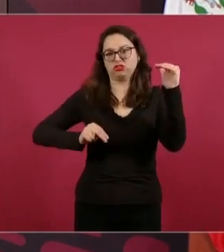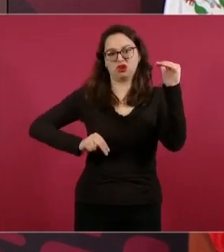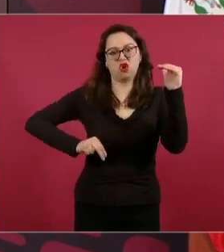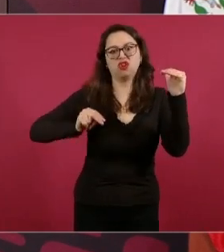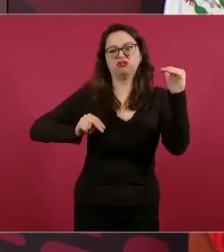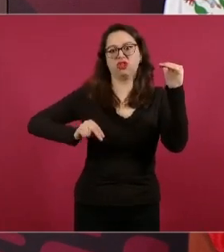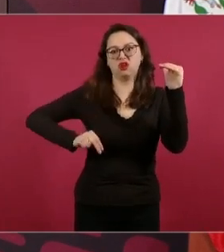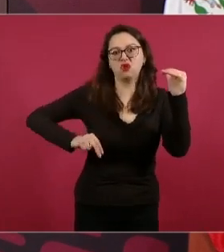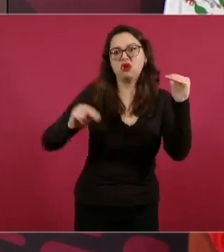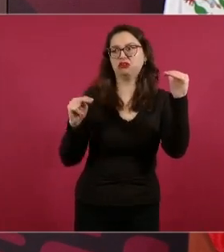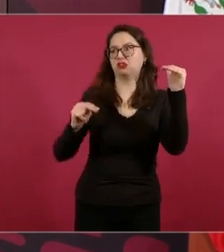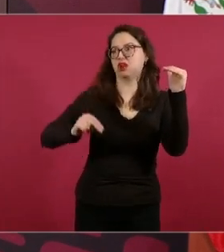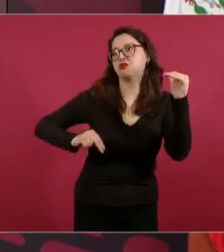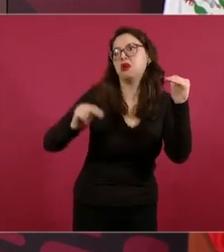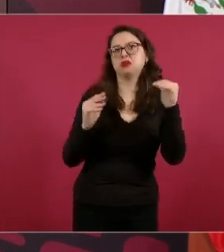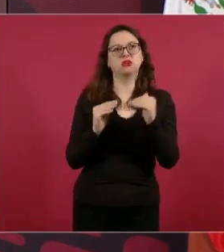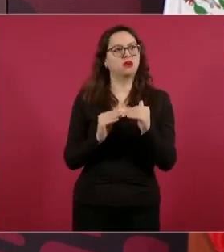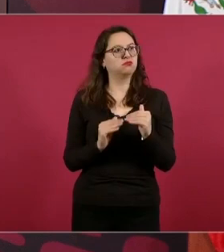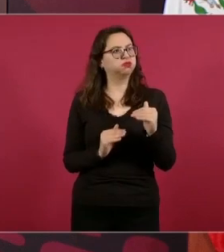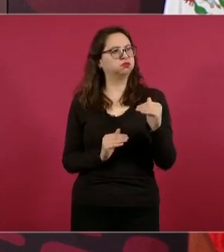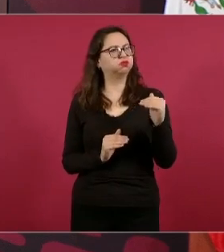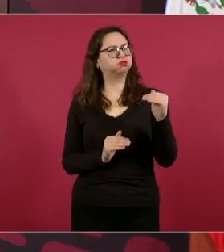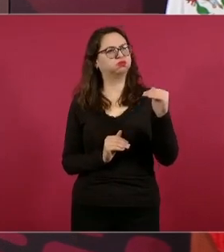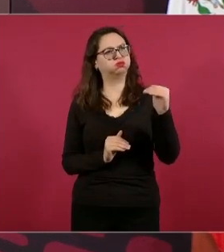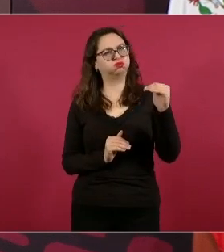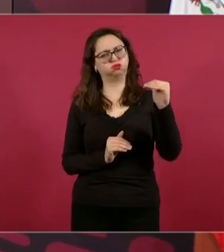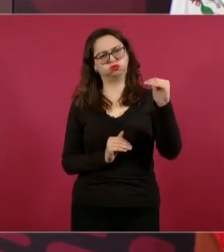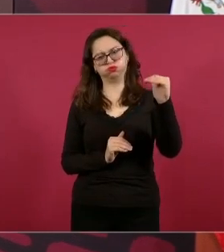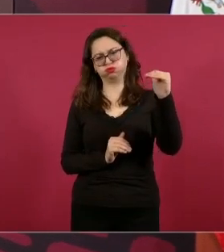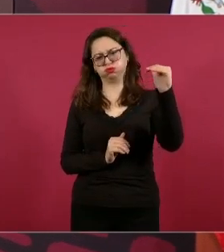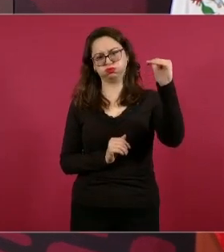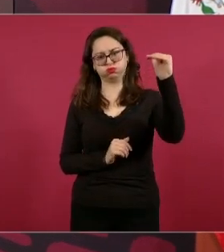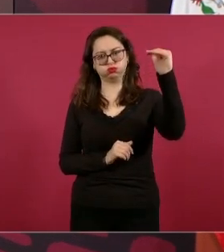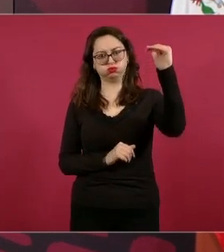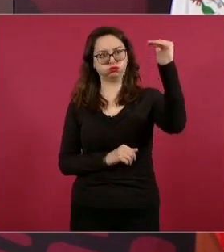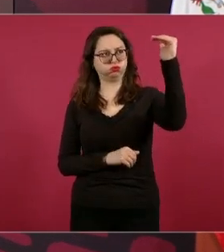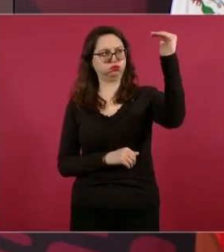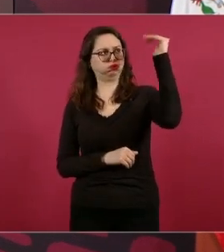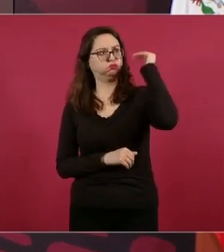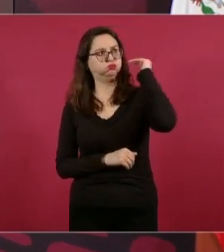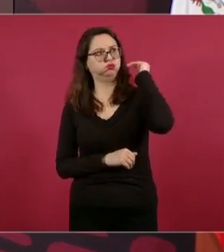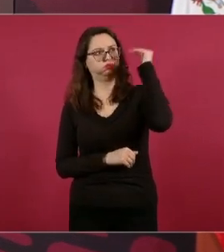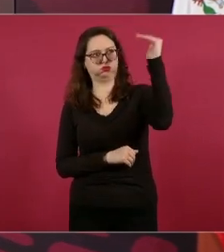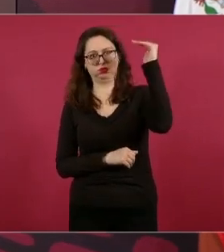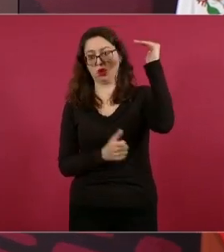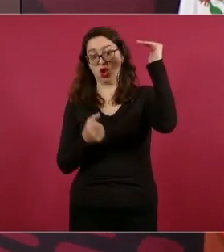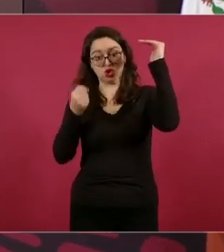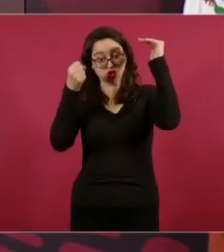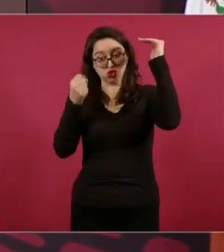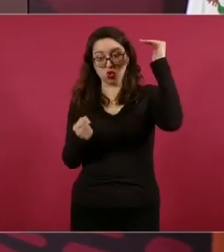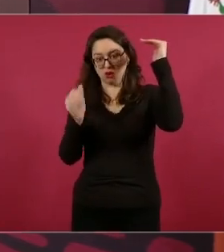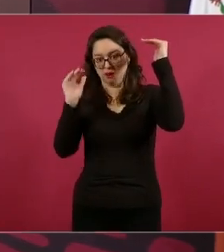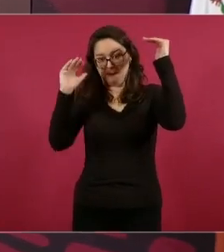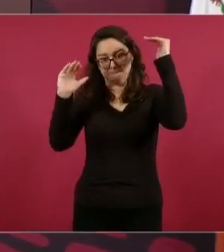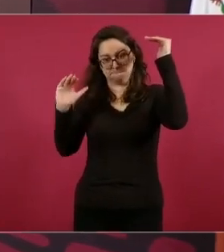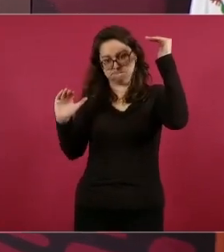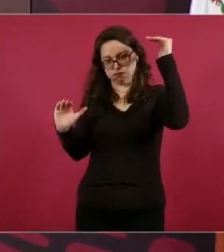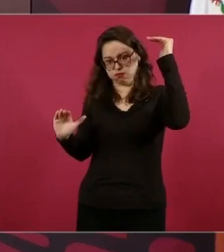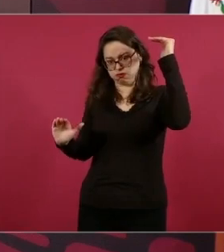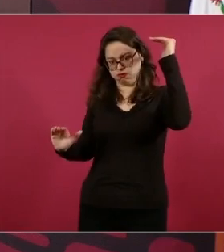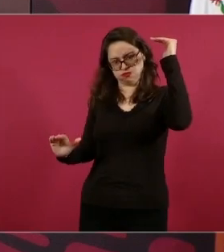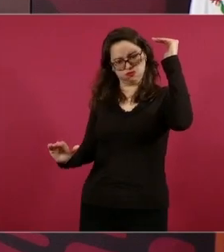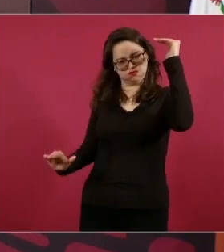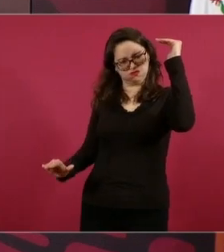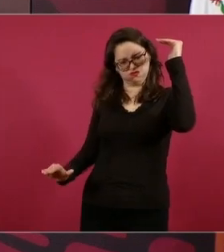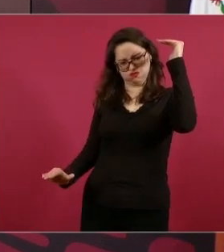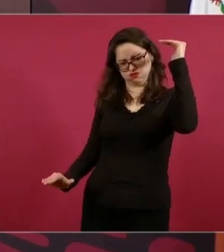porque en el periodo neoliberal se abandonó completamente el